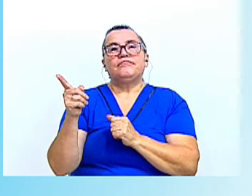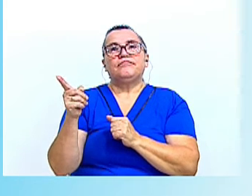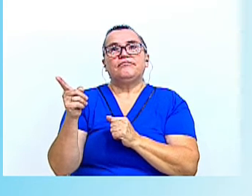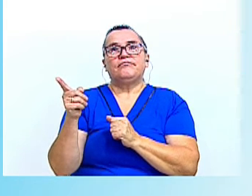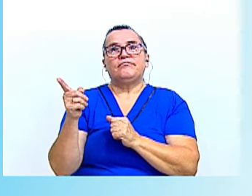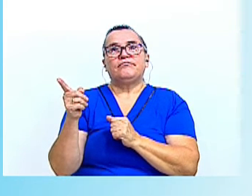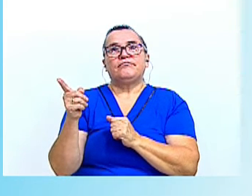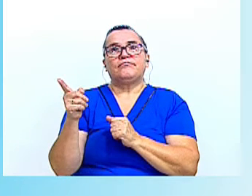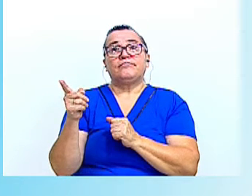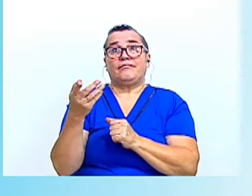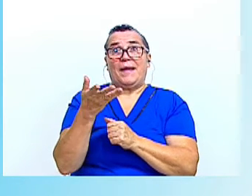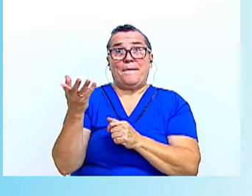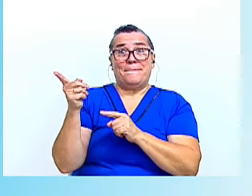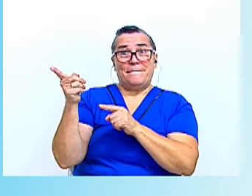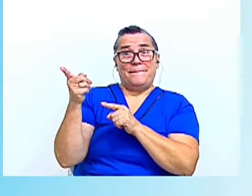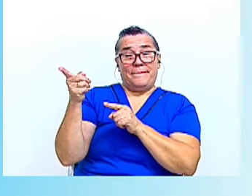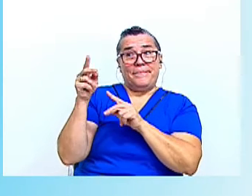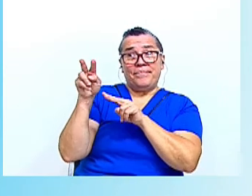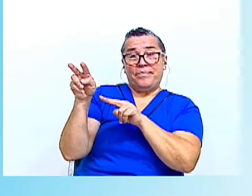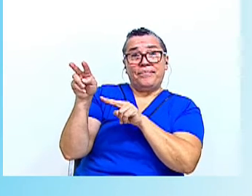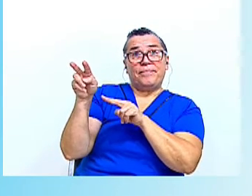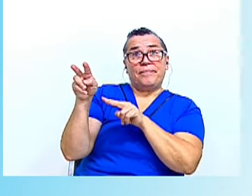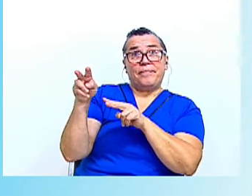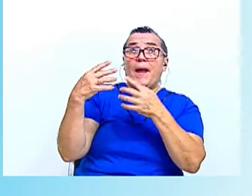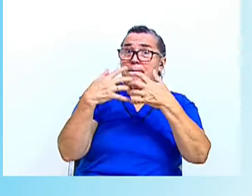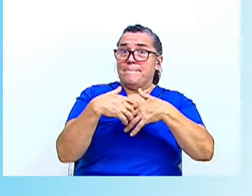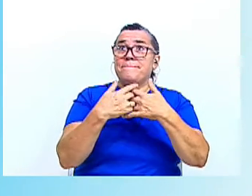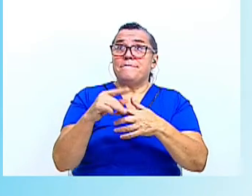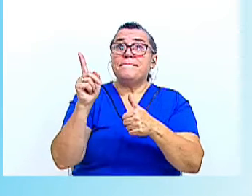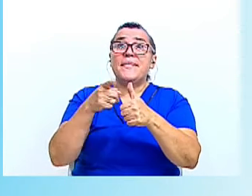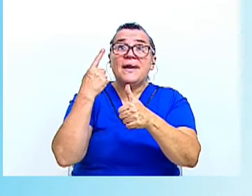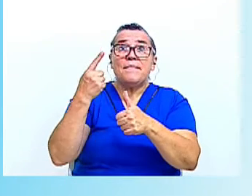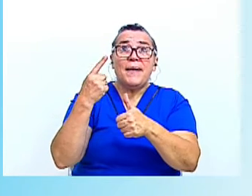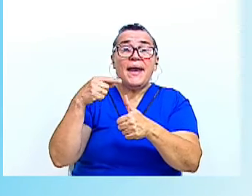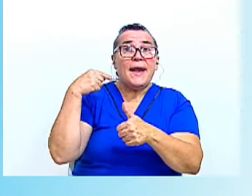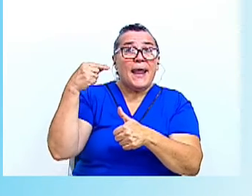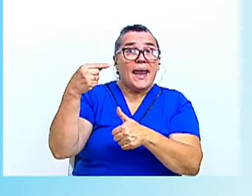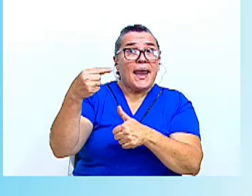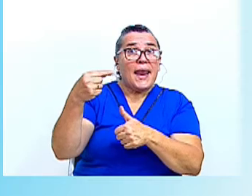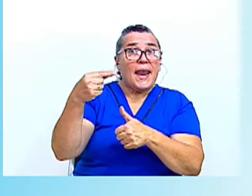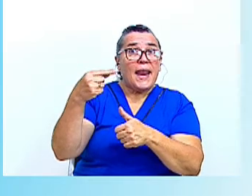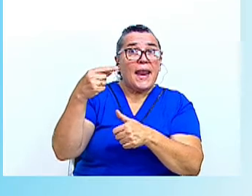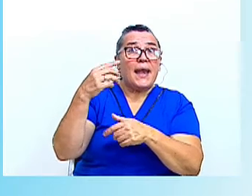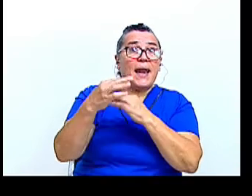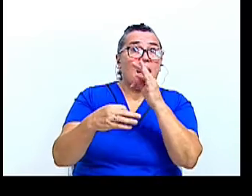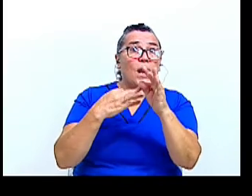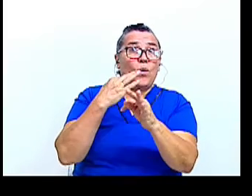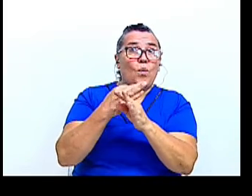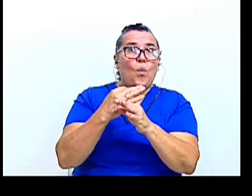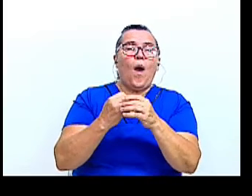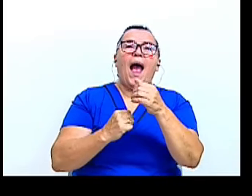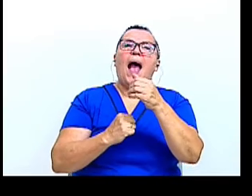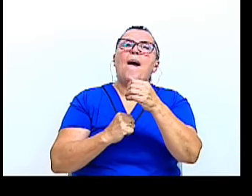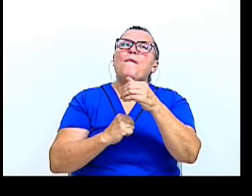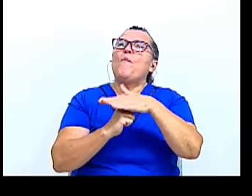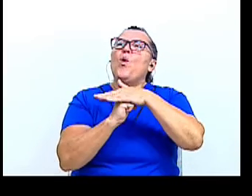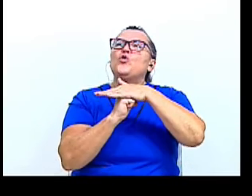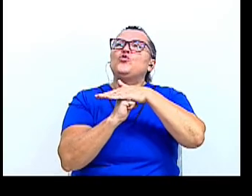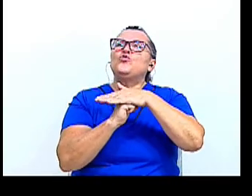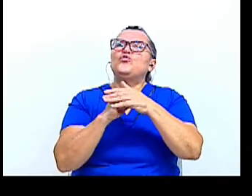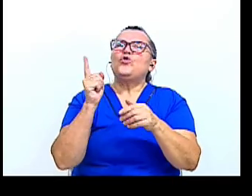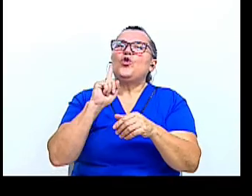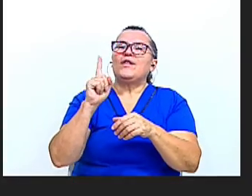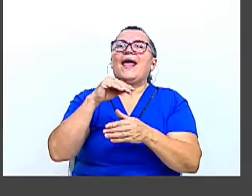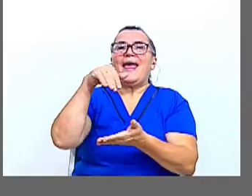Estas máquinas, o esta máquina que estamos ilustrando, es una máquina de primer género, ya que tiene el punto de apoyo en el centro. Y